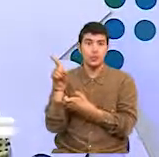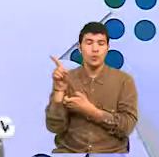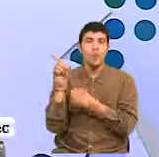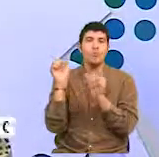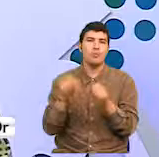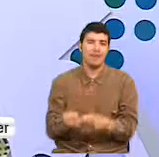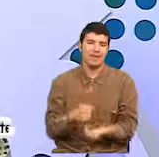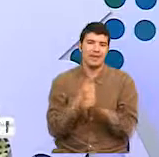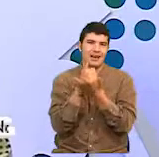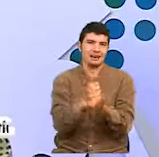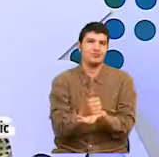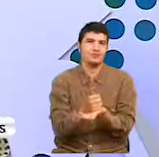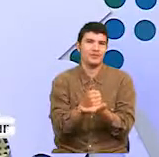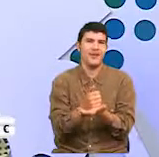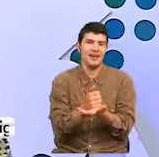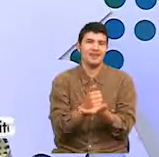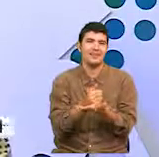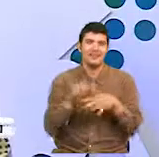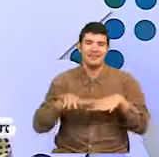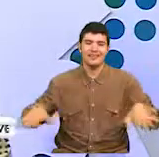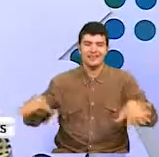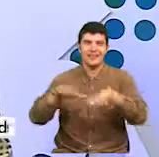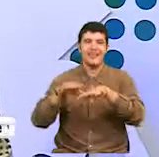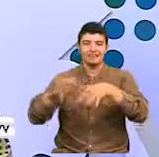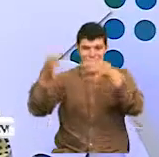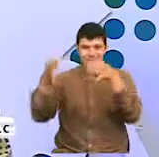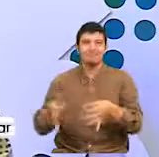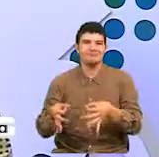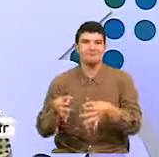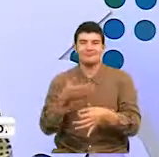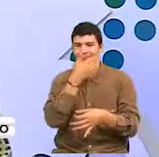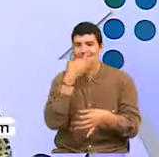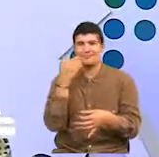acabar de consolidar ese territorio. Con eso estamos